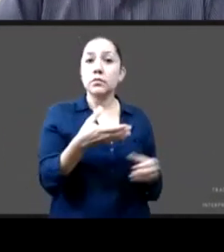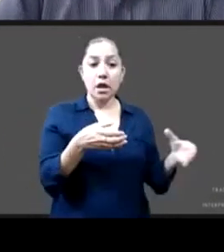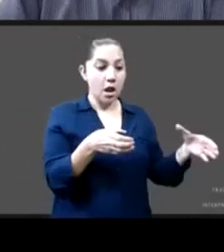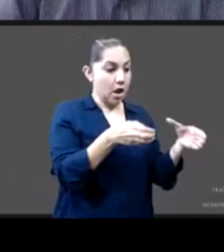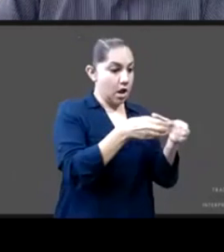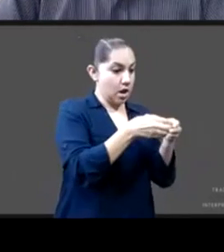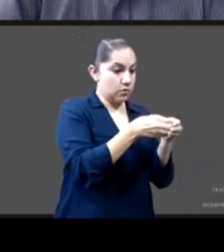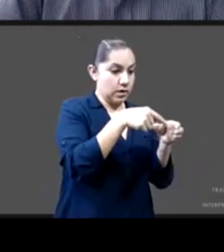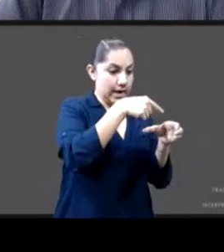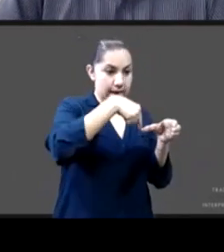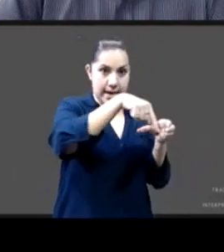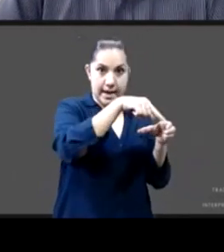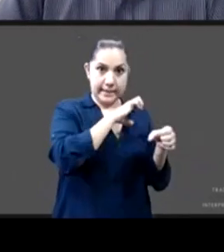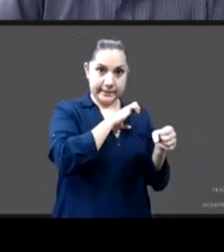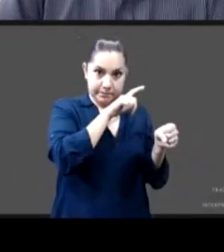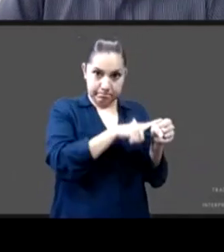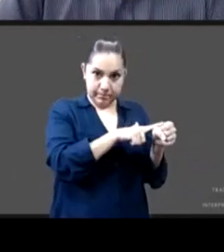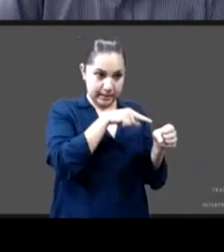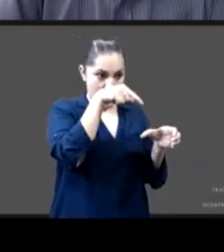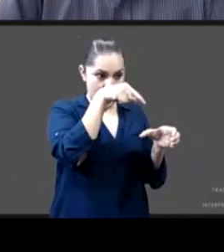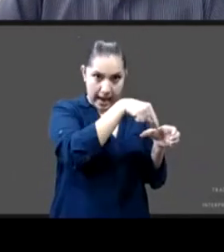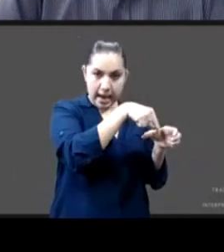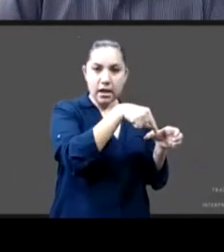investigar delitos